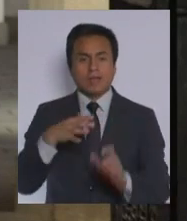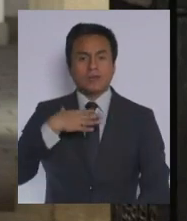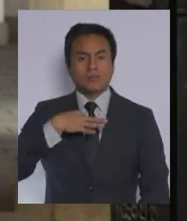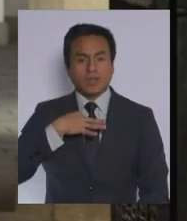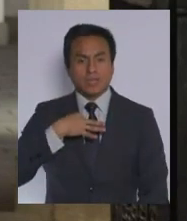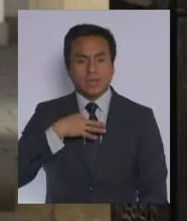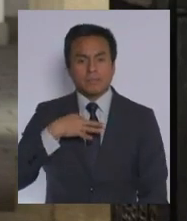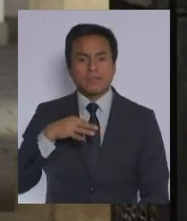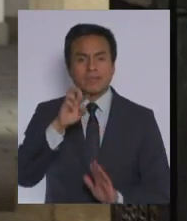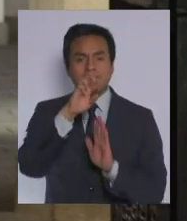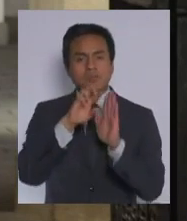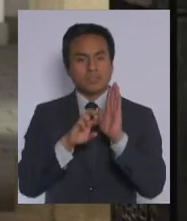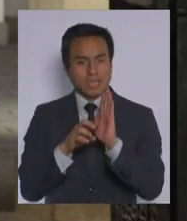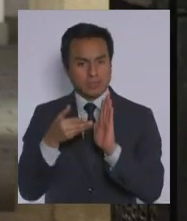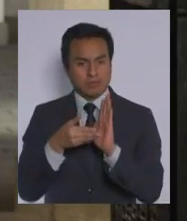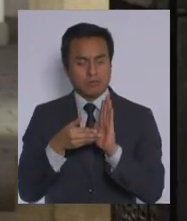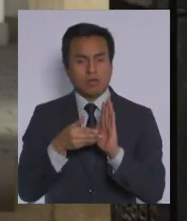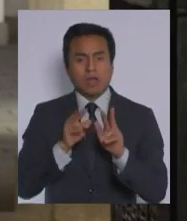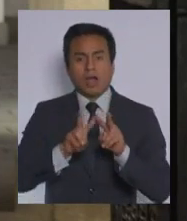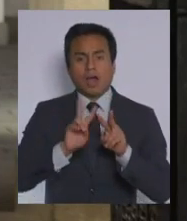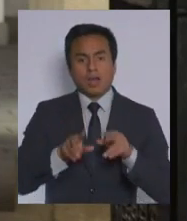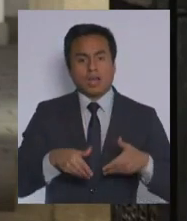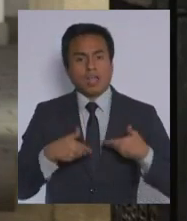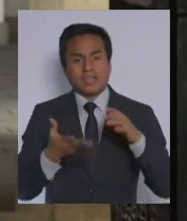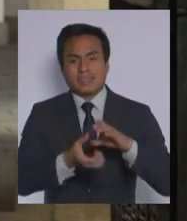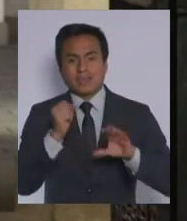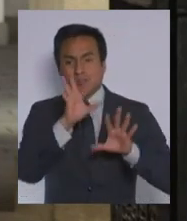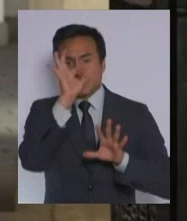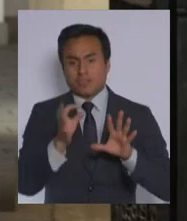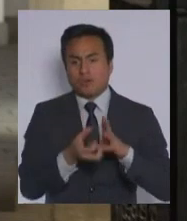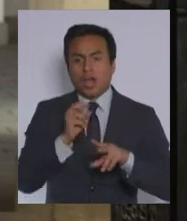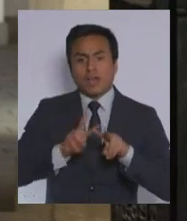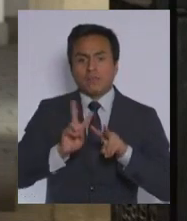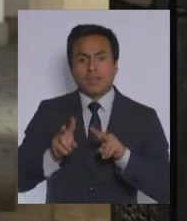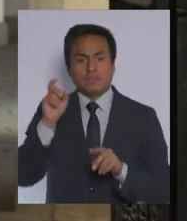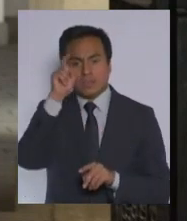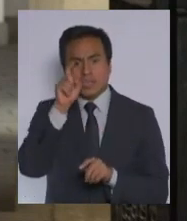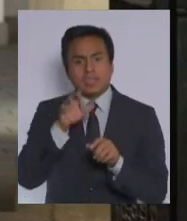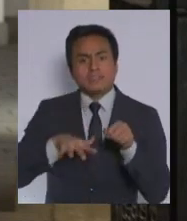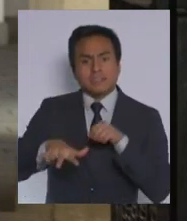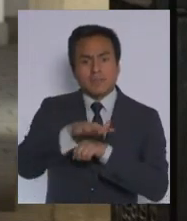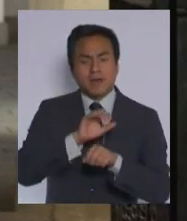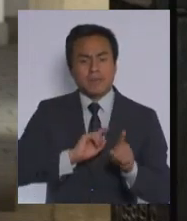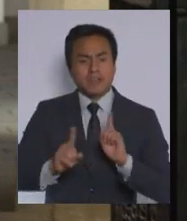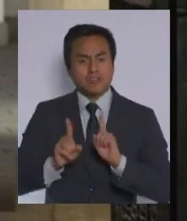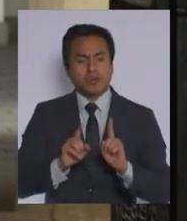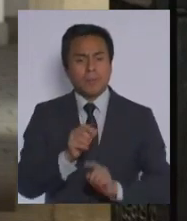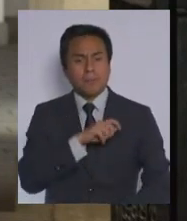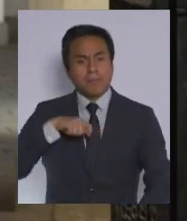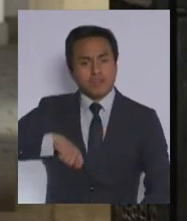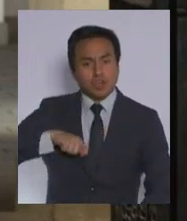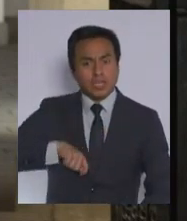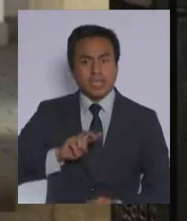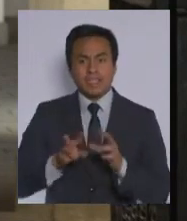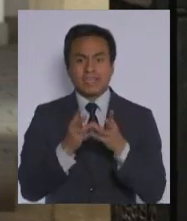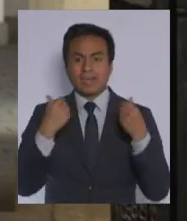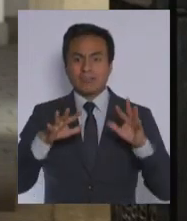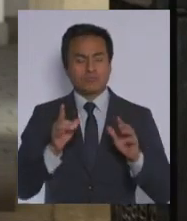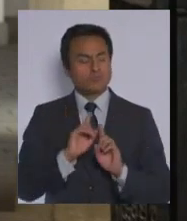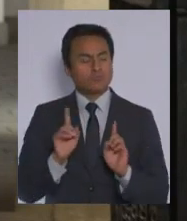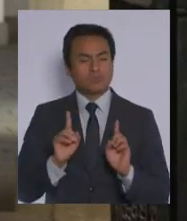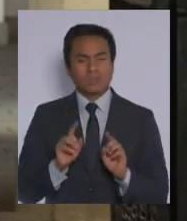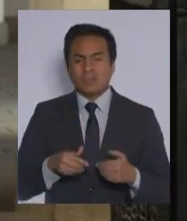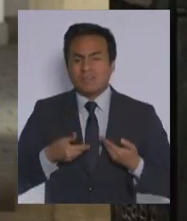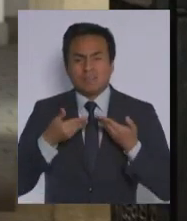que este proyecto no resuelve las dificultades de los sistemas de administraciones de pensiones ni tampoco